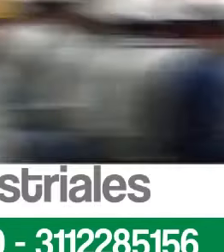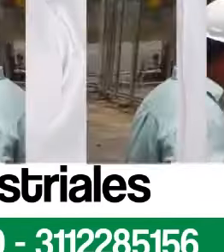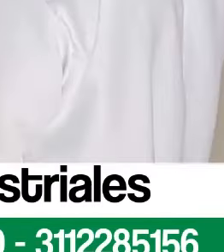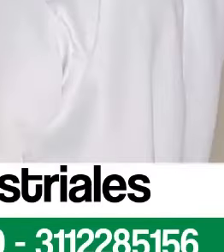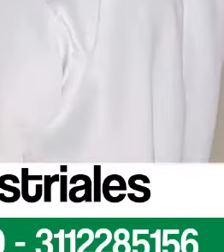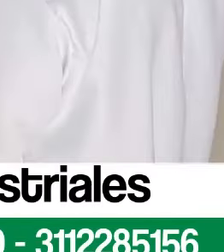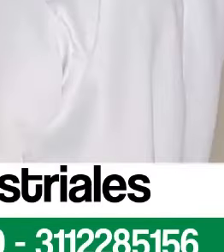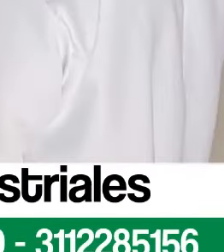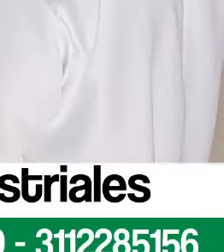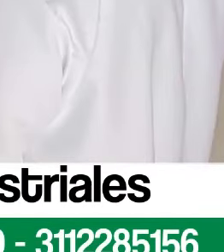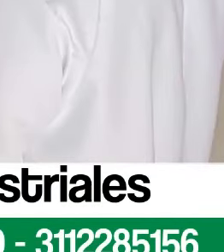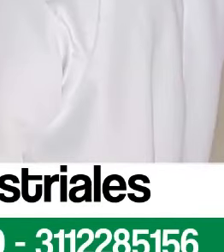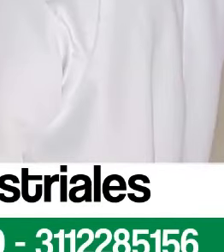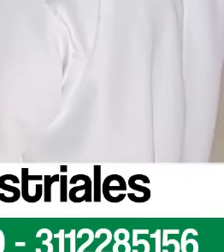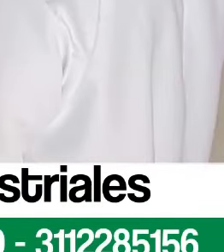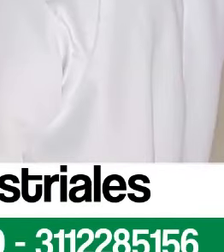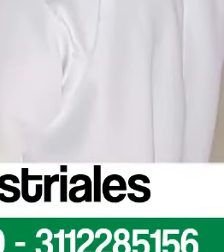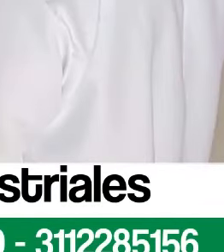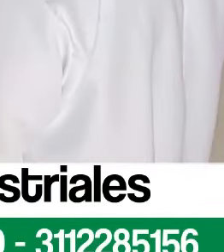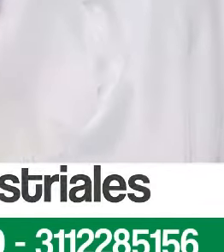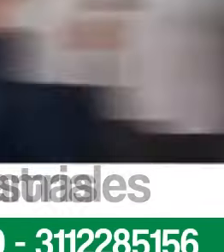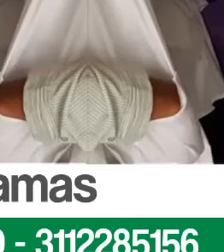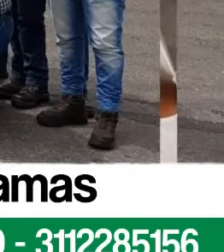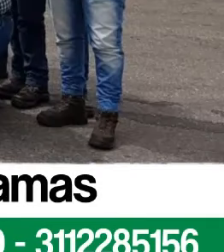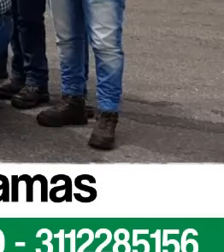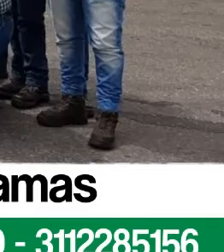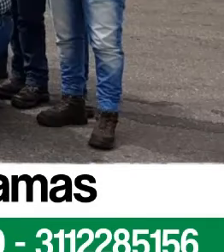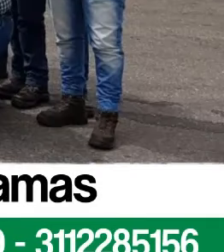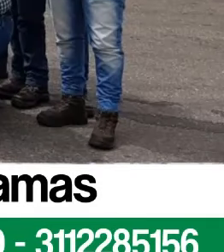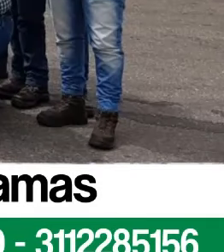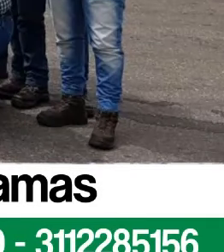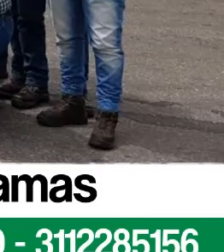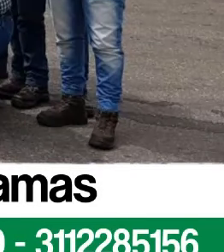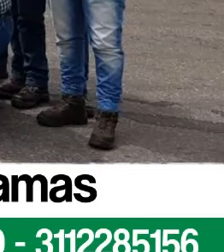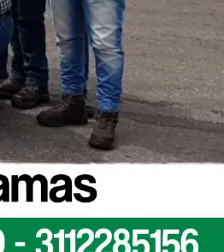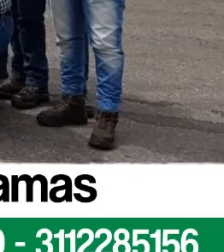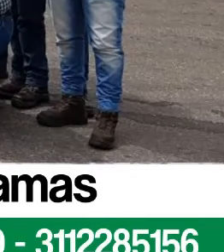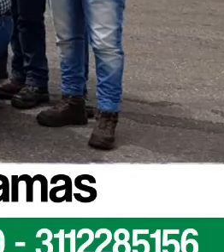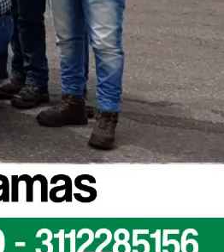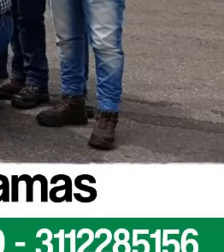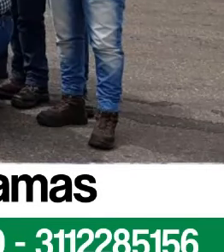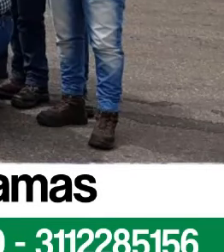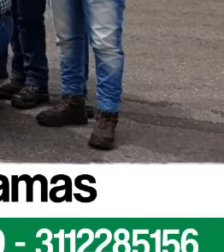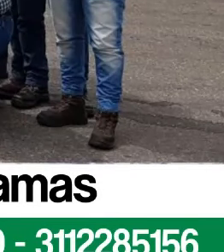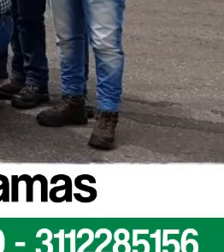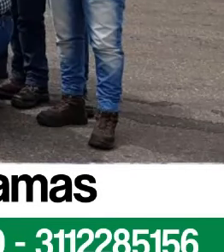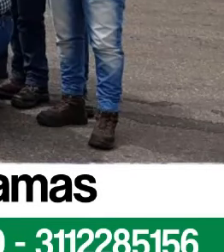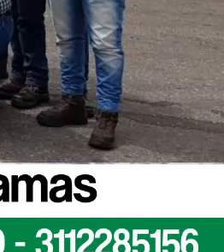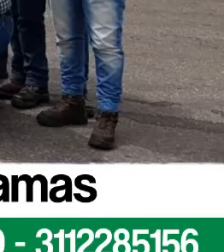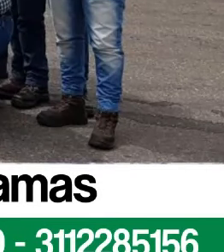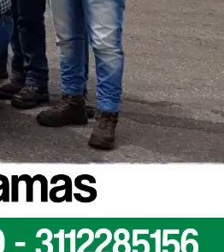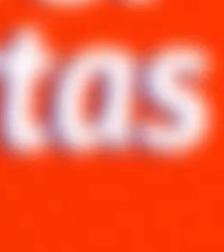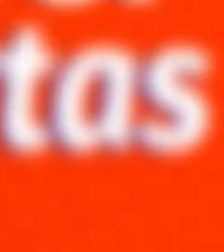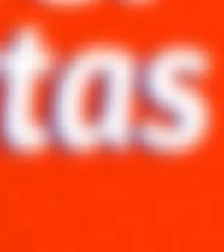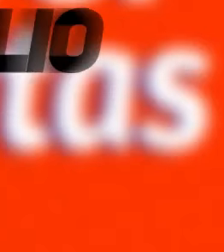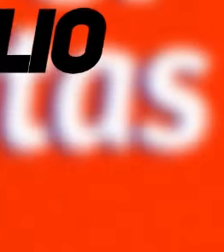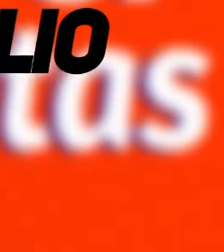de pozos y operaciones de procesos industriales. Conoce nuestros otros programas. Te esperamos.